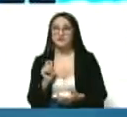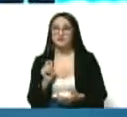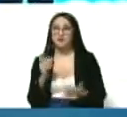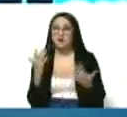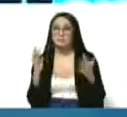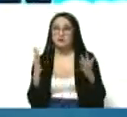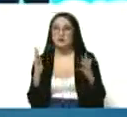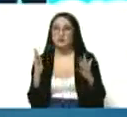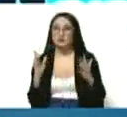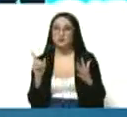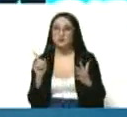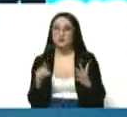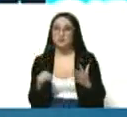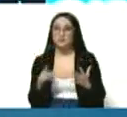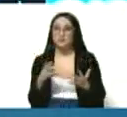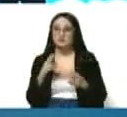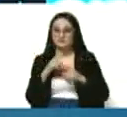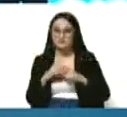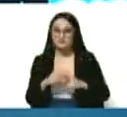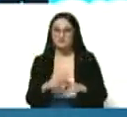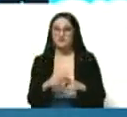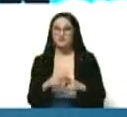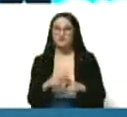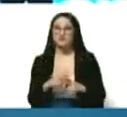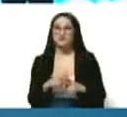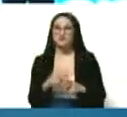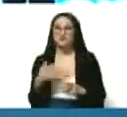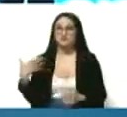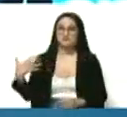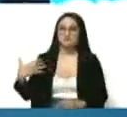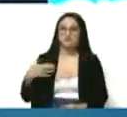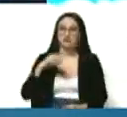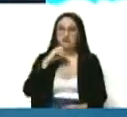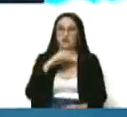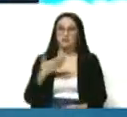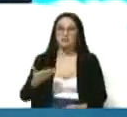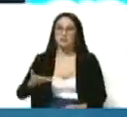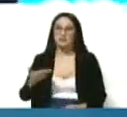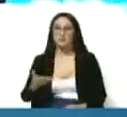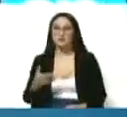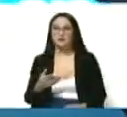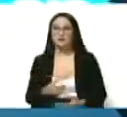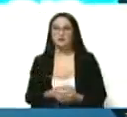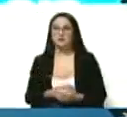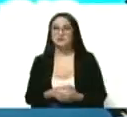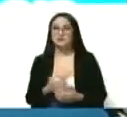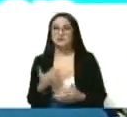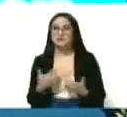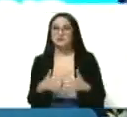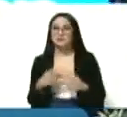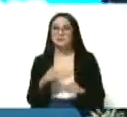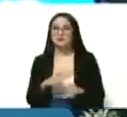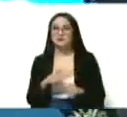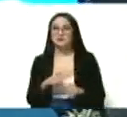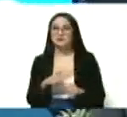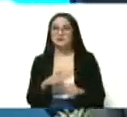aplauso también para reconocer tan larga trayectoria e importante reconocimiento a lo que es la industria